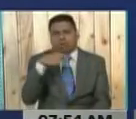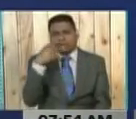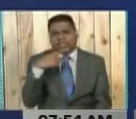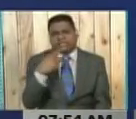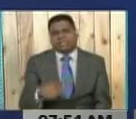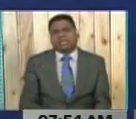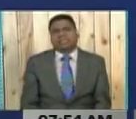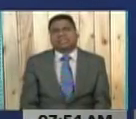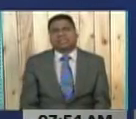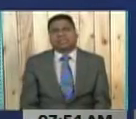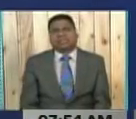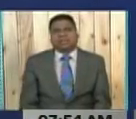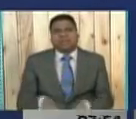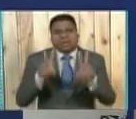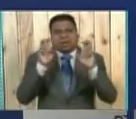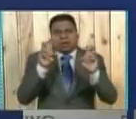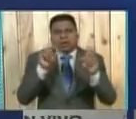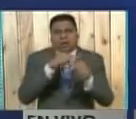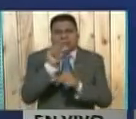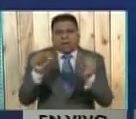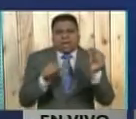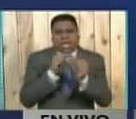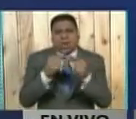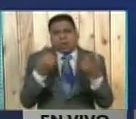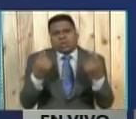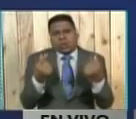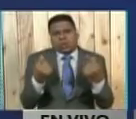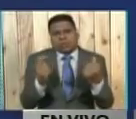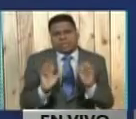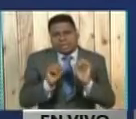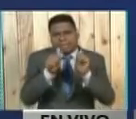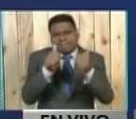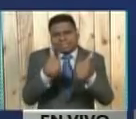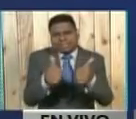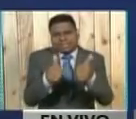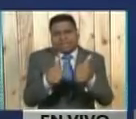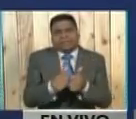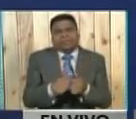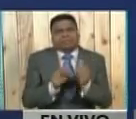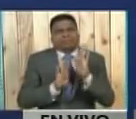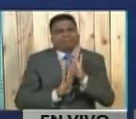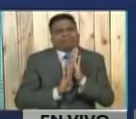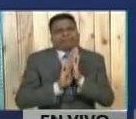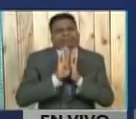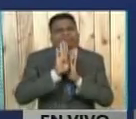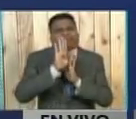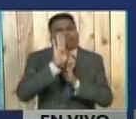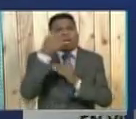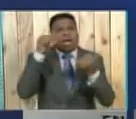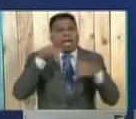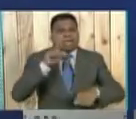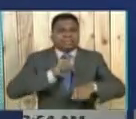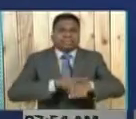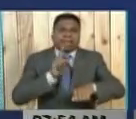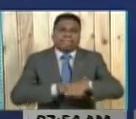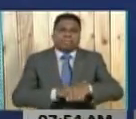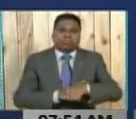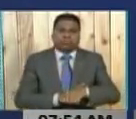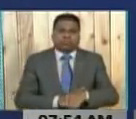esta nueva geoeconomía que ha empezado a brotar en este mundo